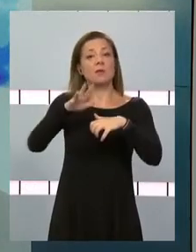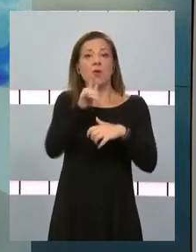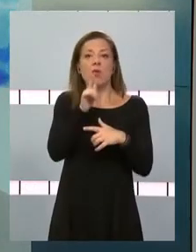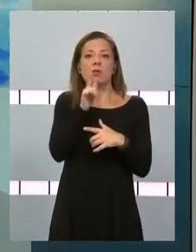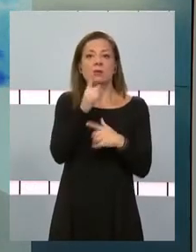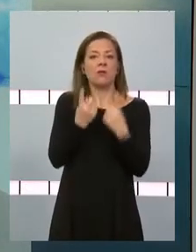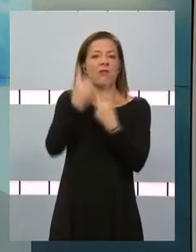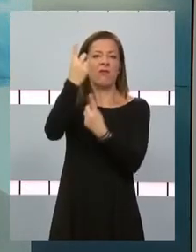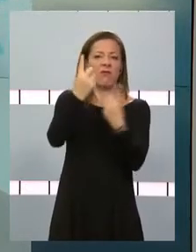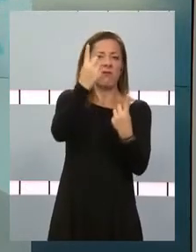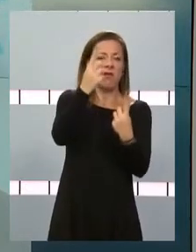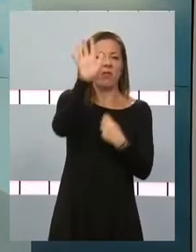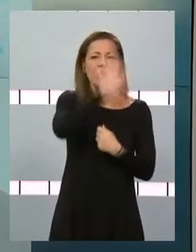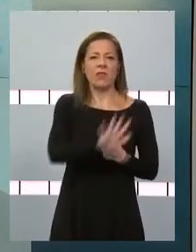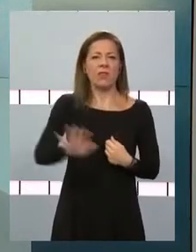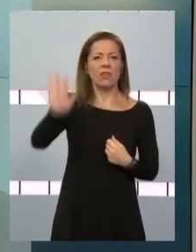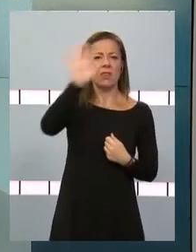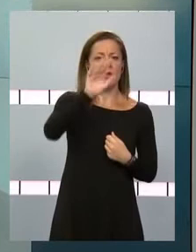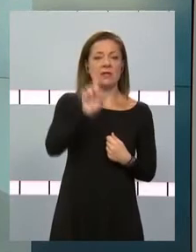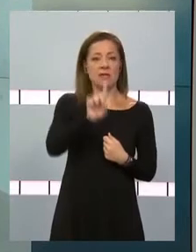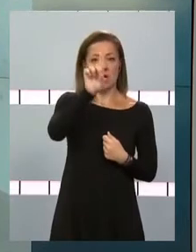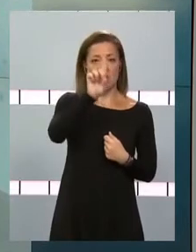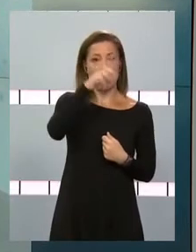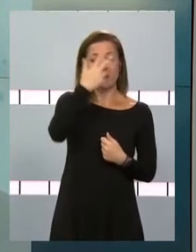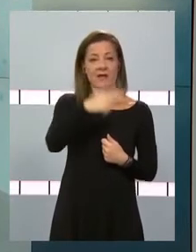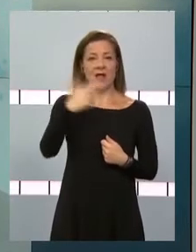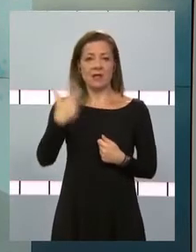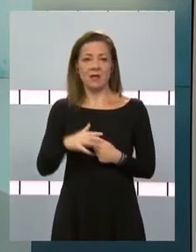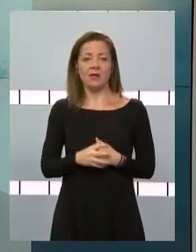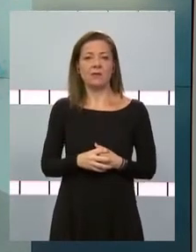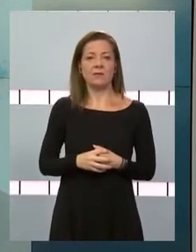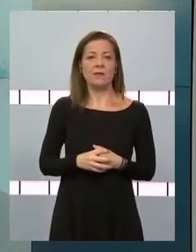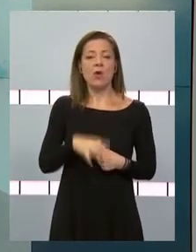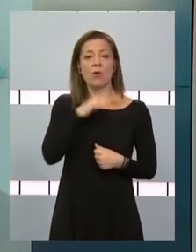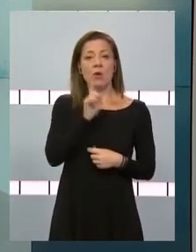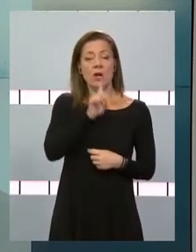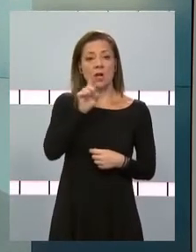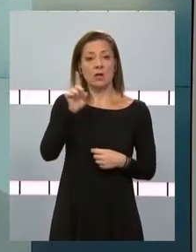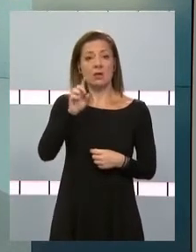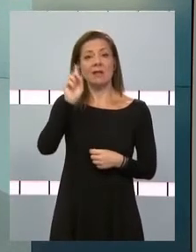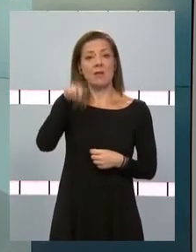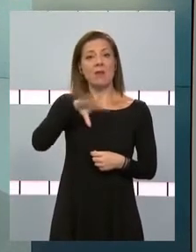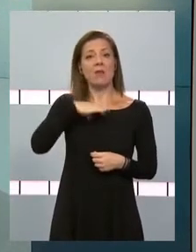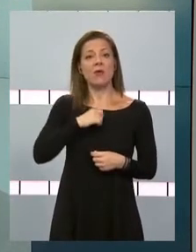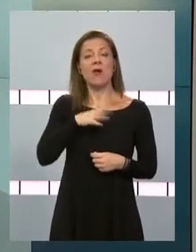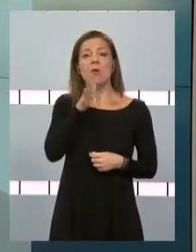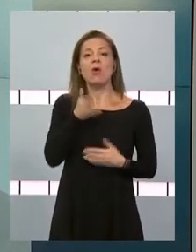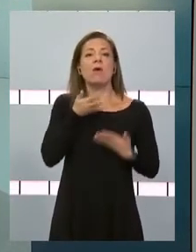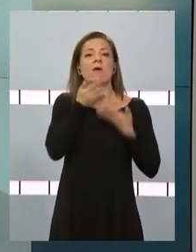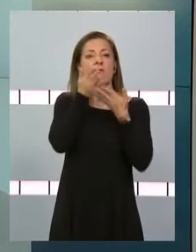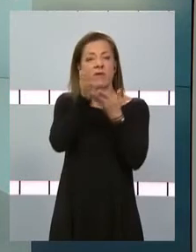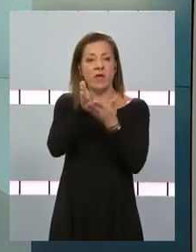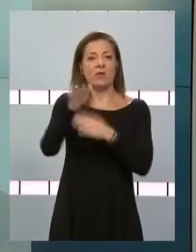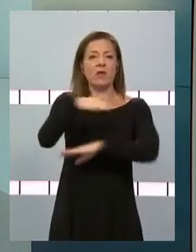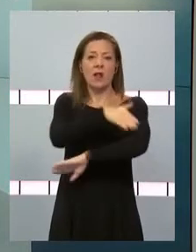manera muy dispersa y ocasional en regiones del extremo norte del Cantábrico, debido a ese régimen de norte, también se podrían dar por el viento de levante